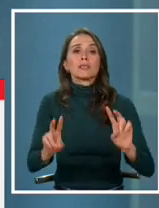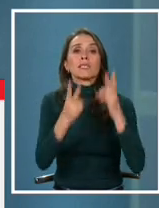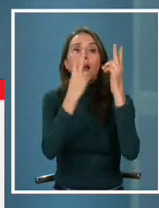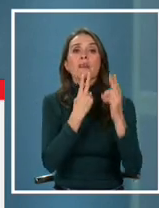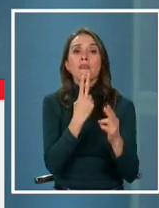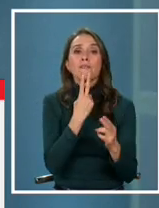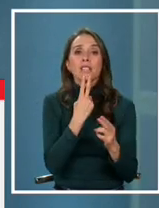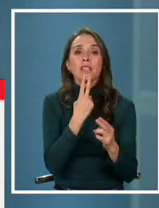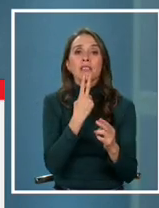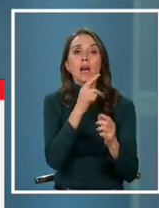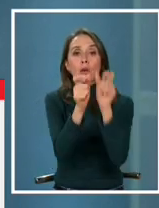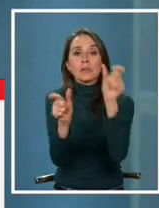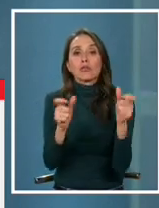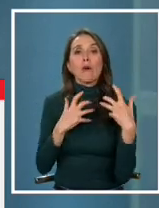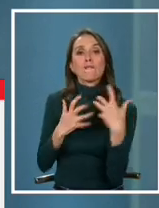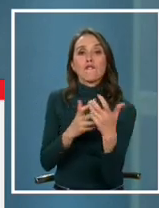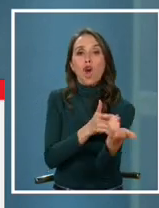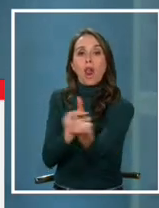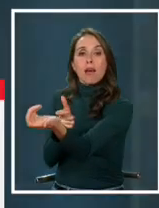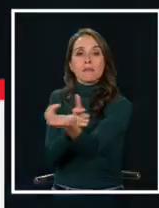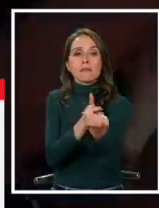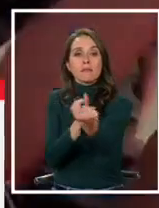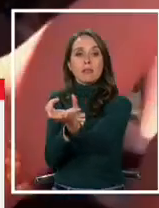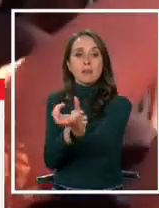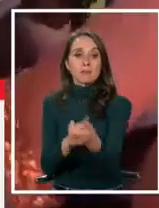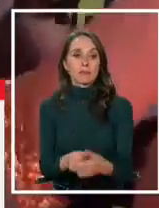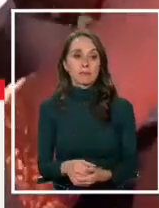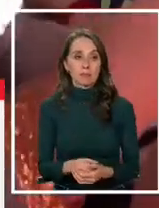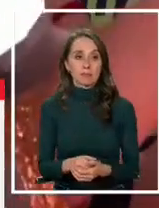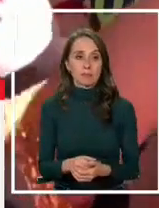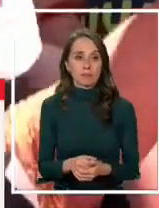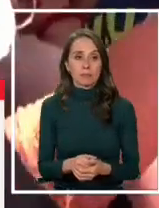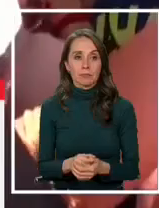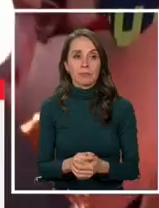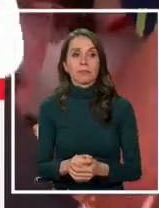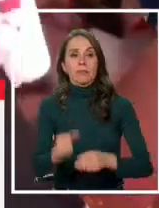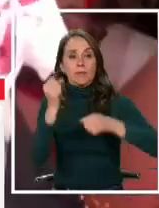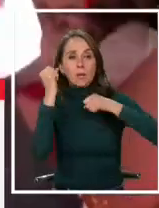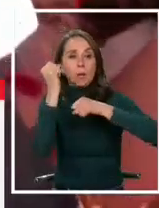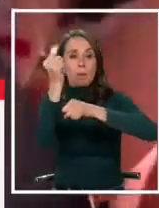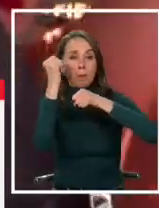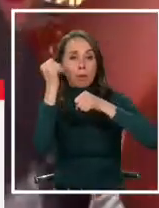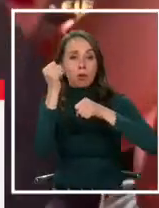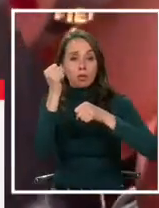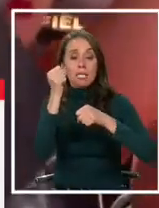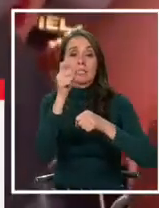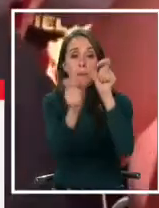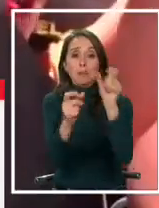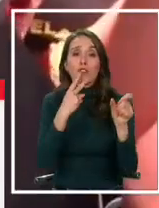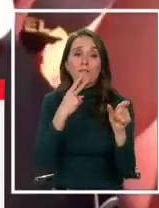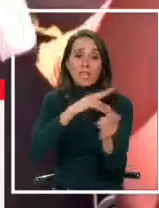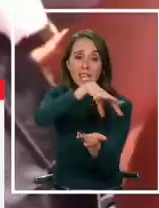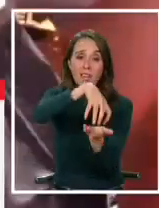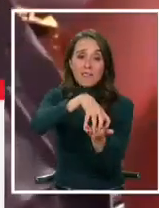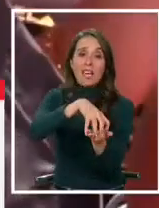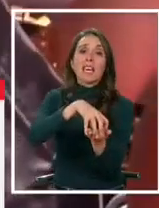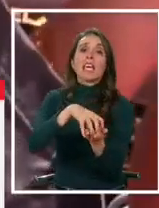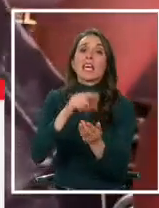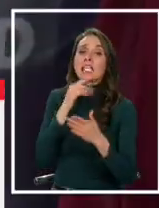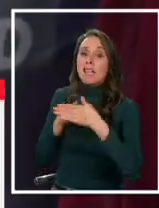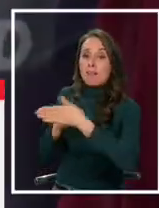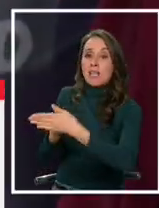frente a la violencia Armada pese a las protestas de la comunidad local que buscaban frenar su